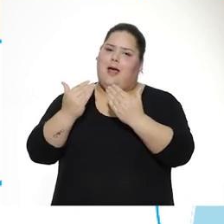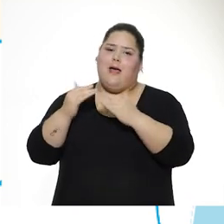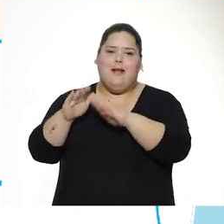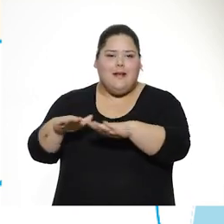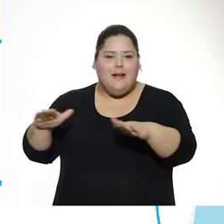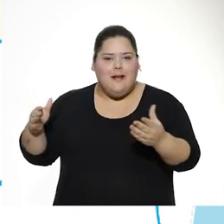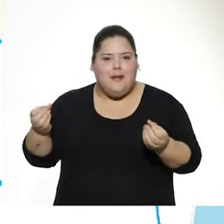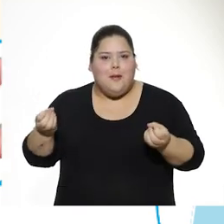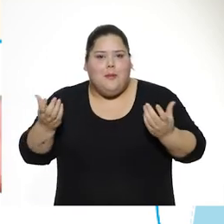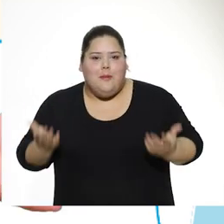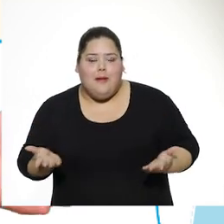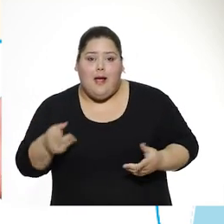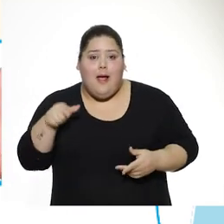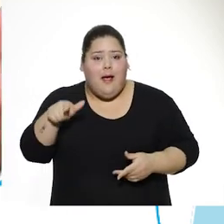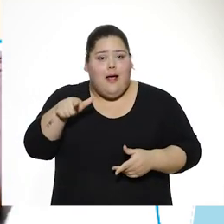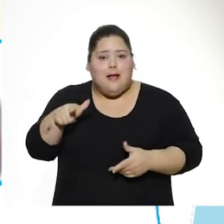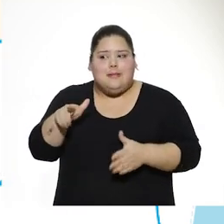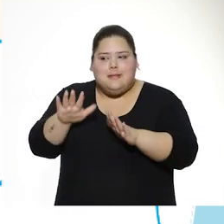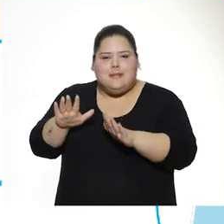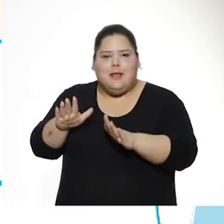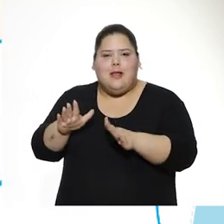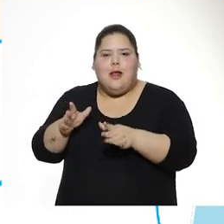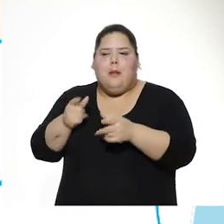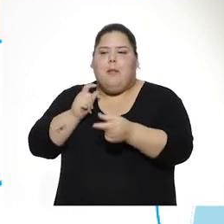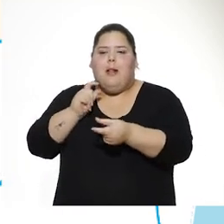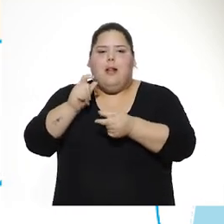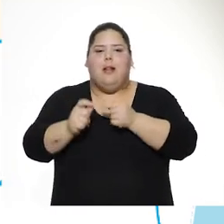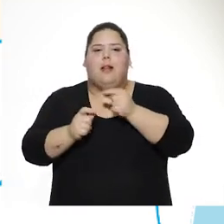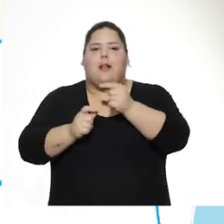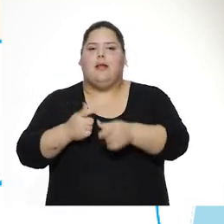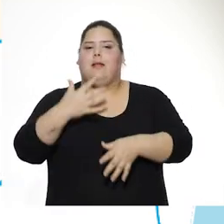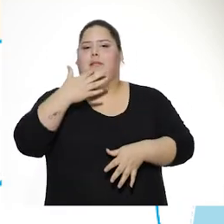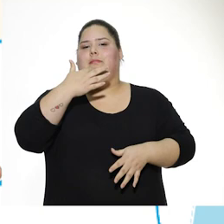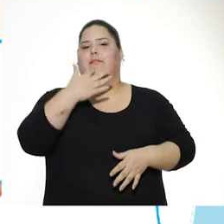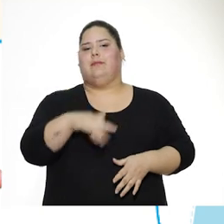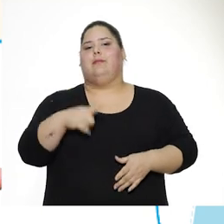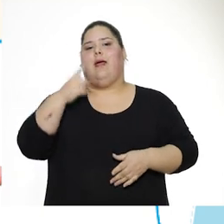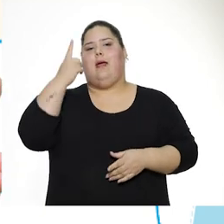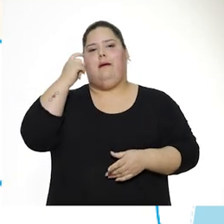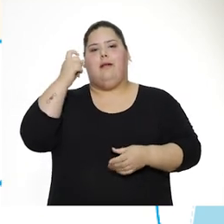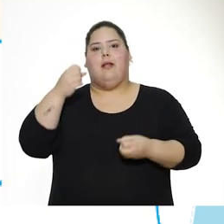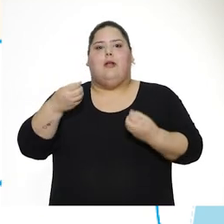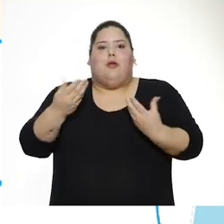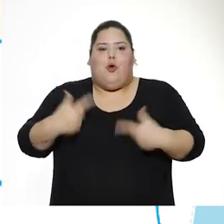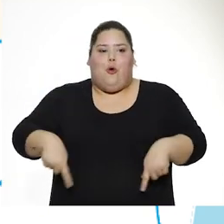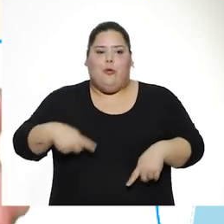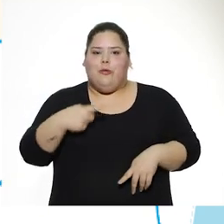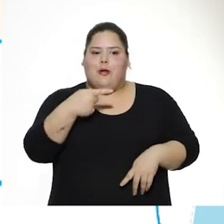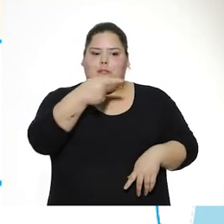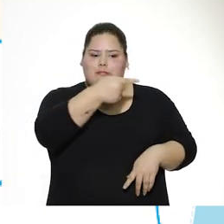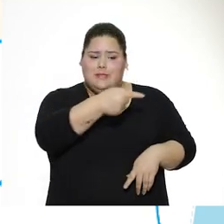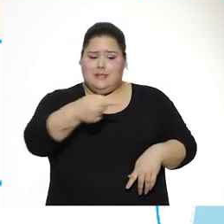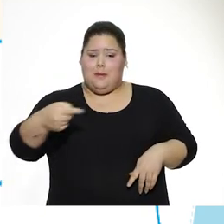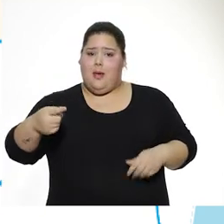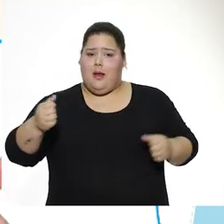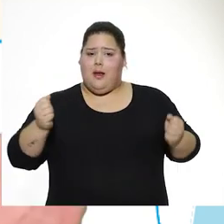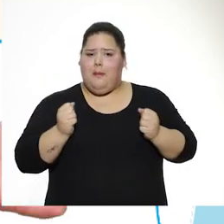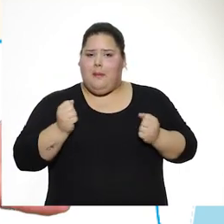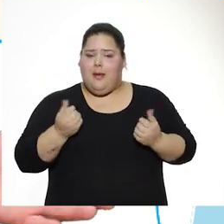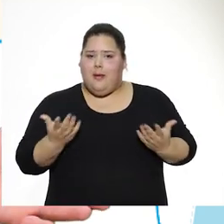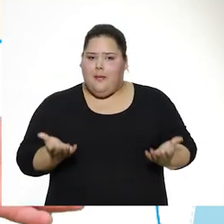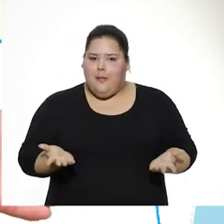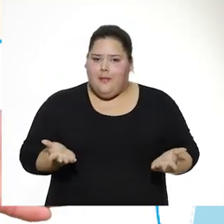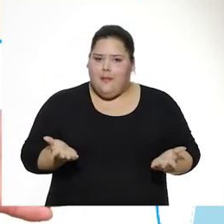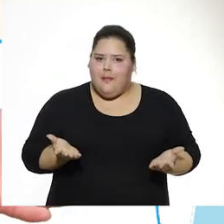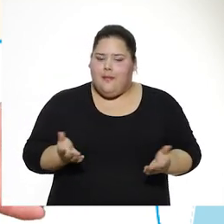gracias, chicos, porque ahí vamos de a poquito entendiendo y aprendiendo qué fue lo que sucedía en esa semana de